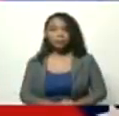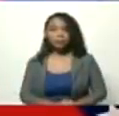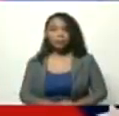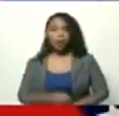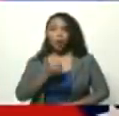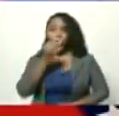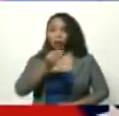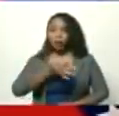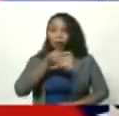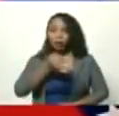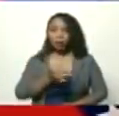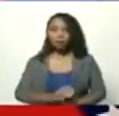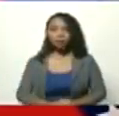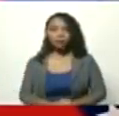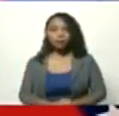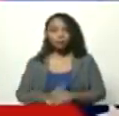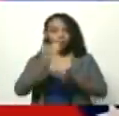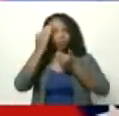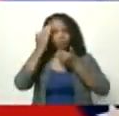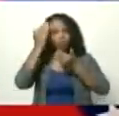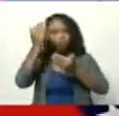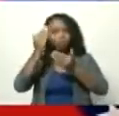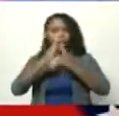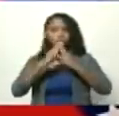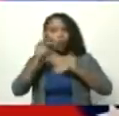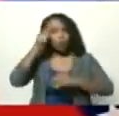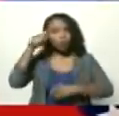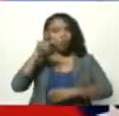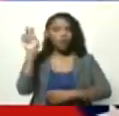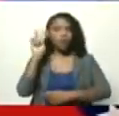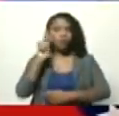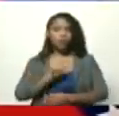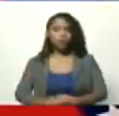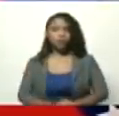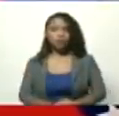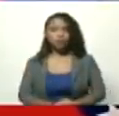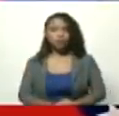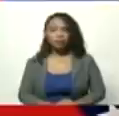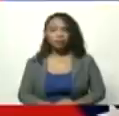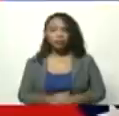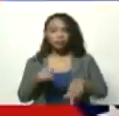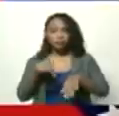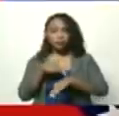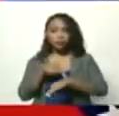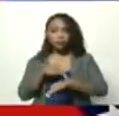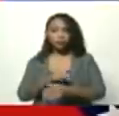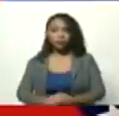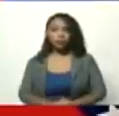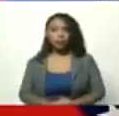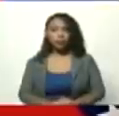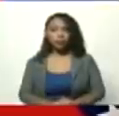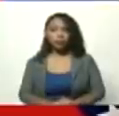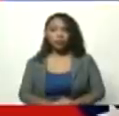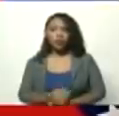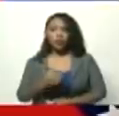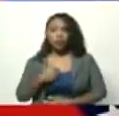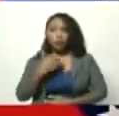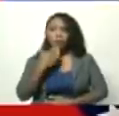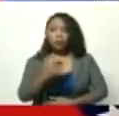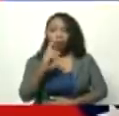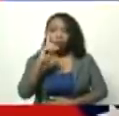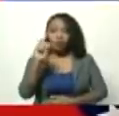Buenas tardes. Saludamos a todo el pueblo venezolano. A esta hora me permito leer